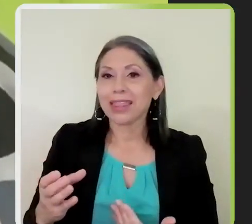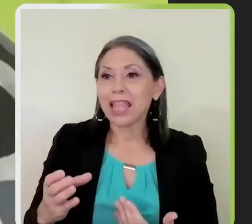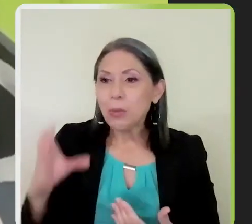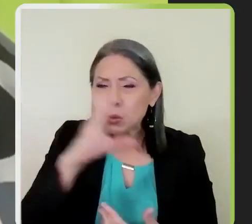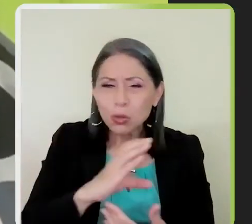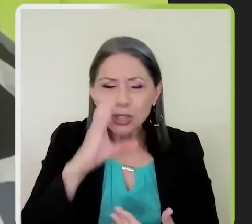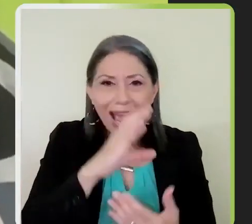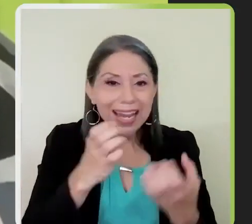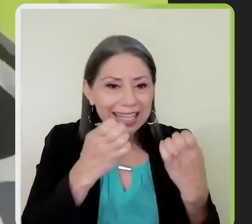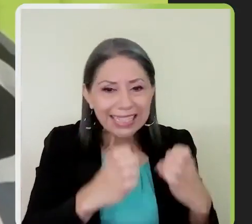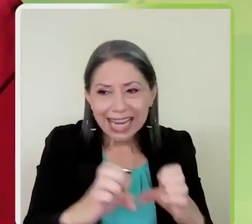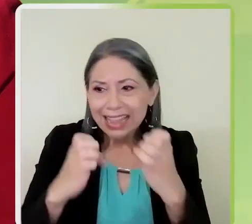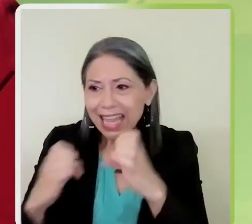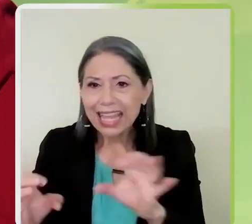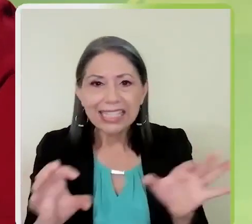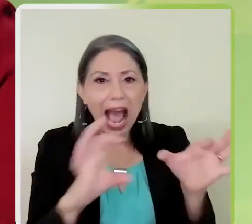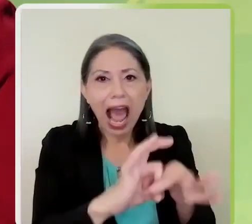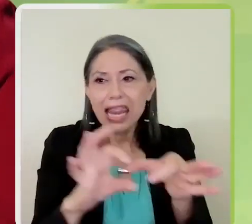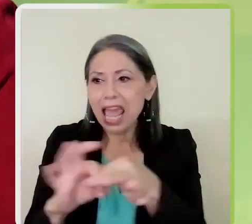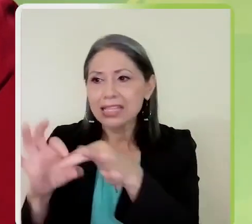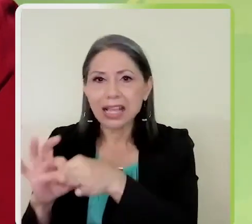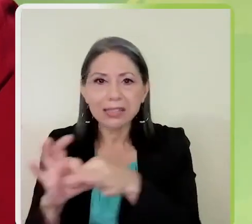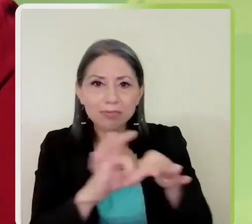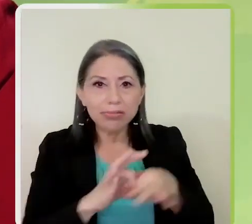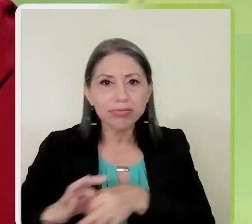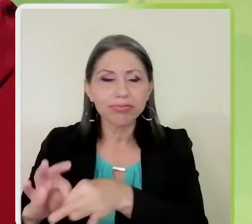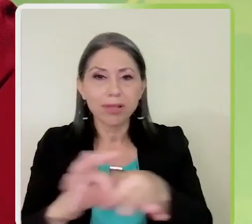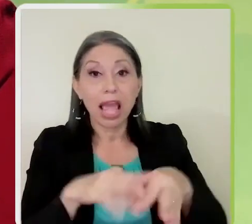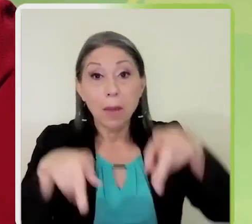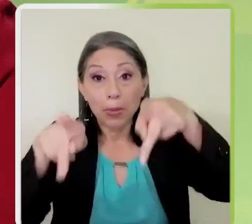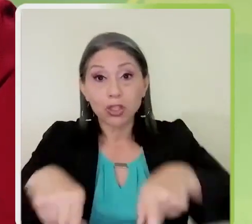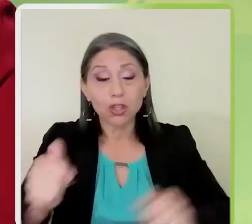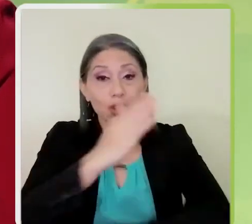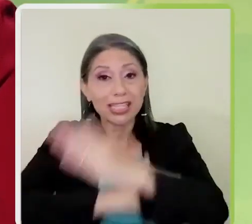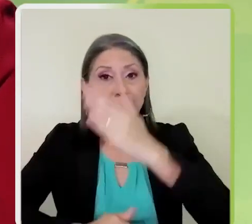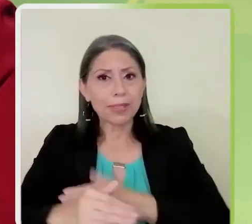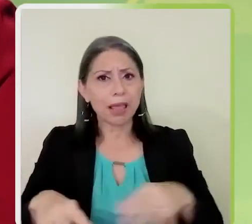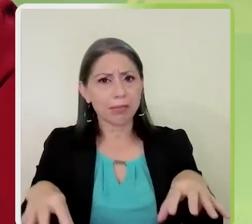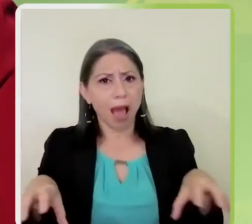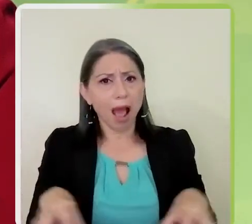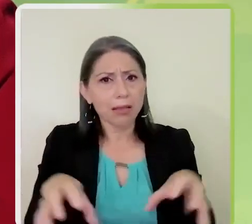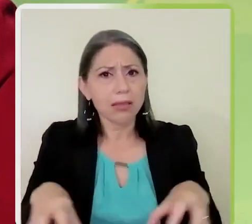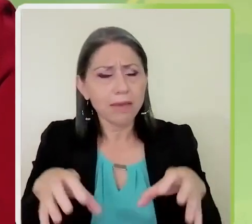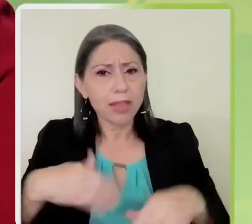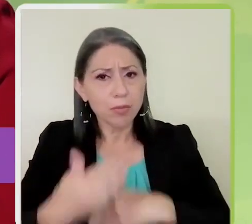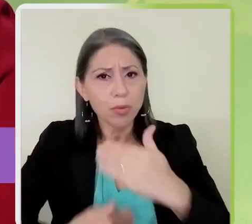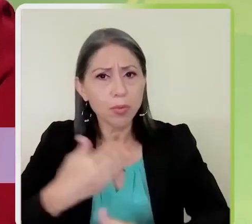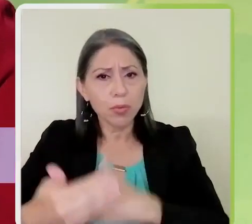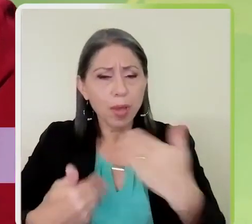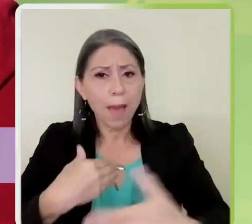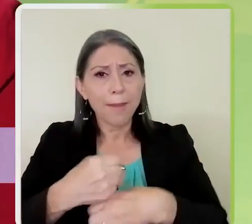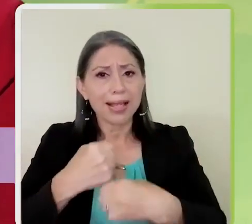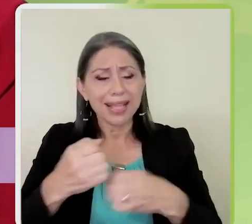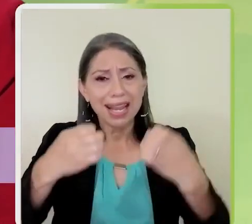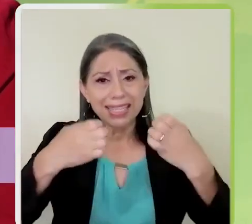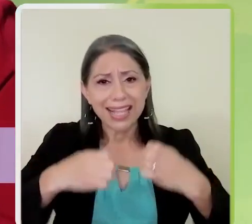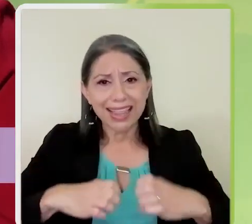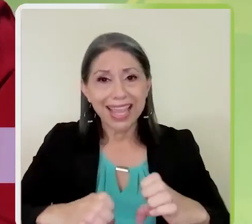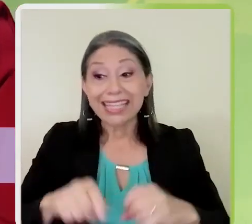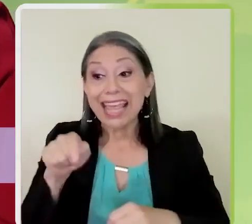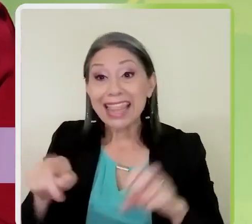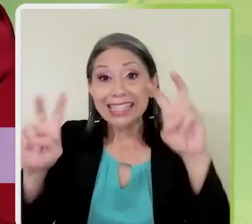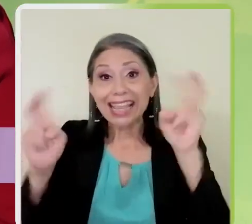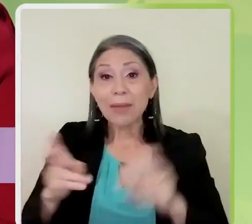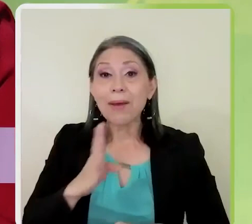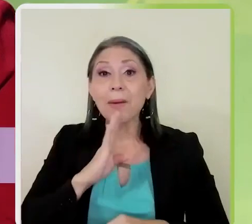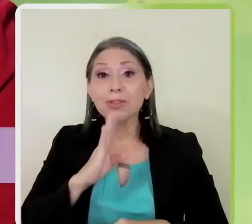estas alianzas, estas estrategias y que haya una participación activa de la población con discapacidad en esta construcción de estrategias, y justamente